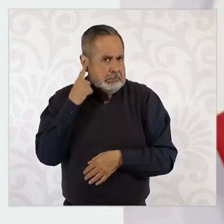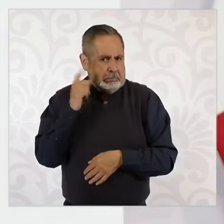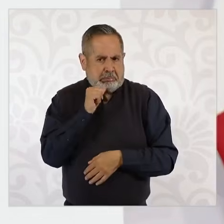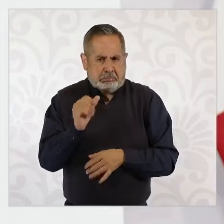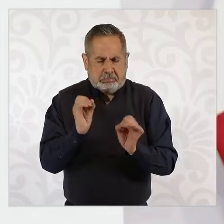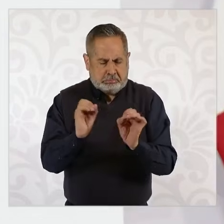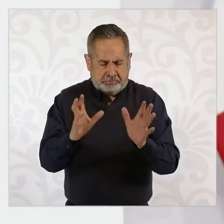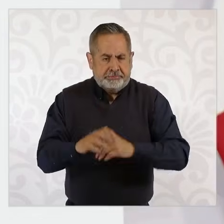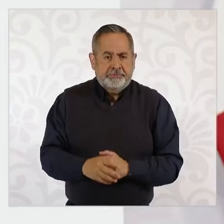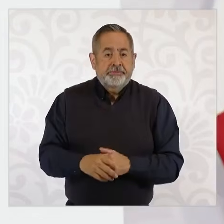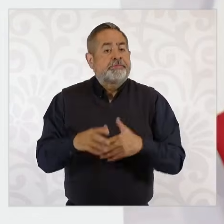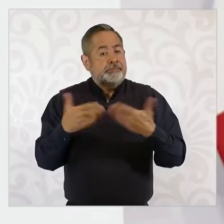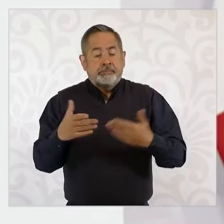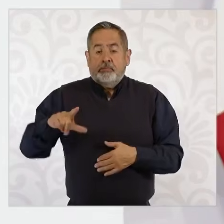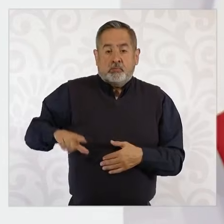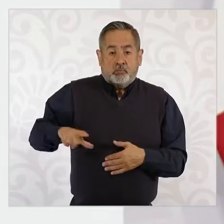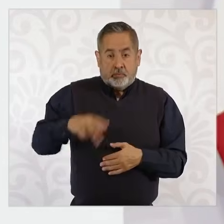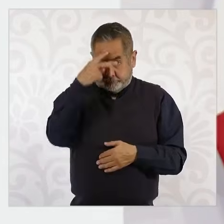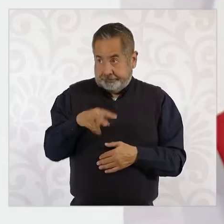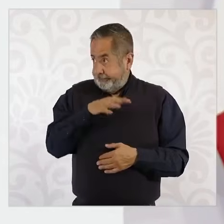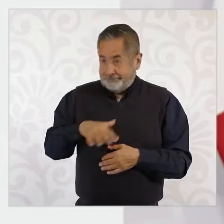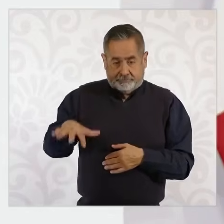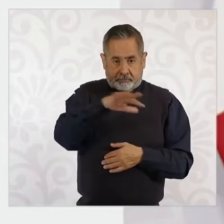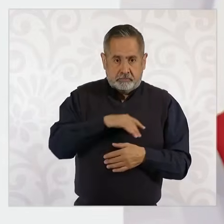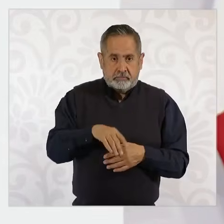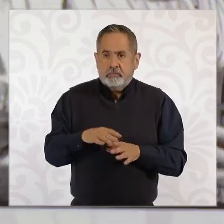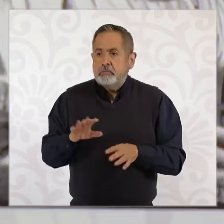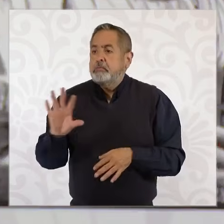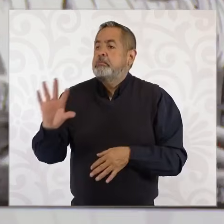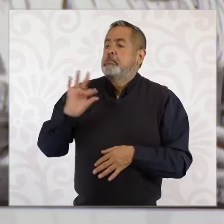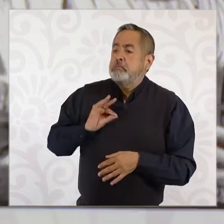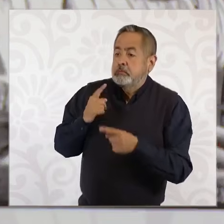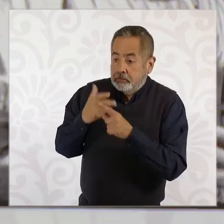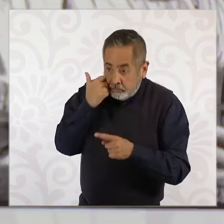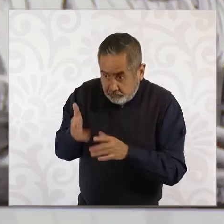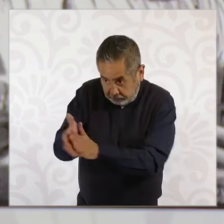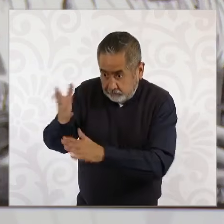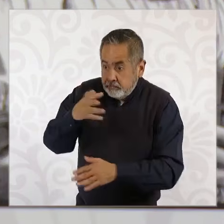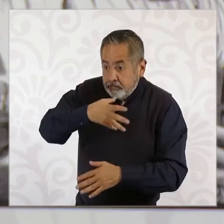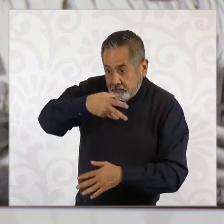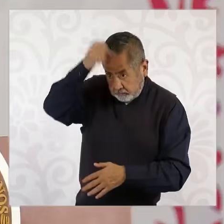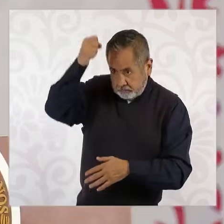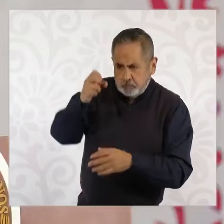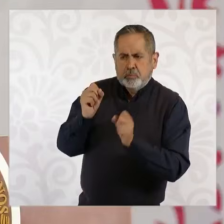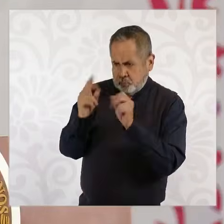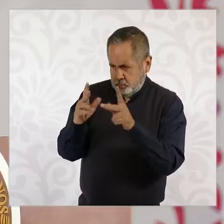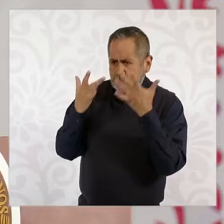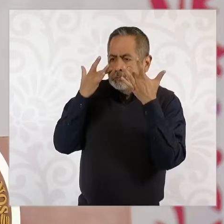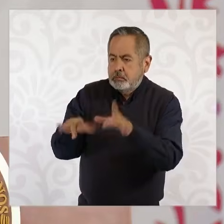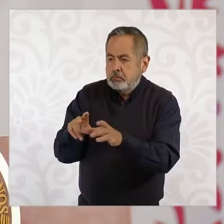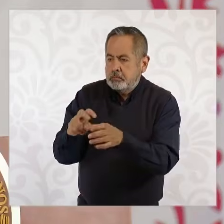Y en el gobierno de México, pues ya tendrá que decirme quien quiera irse candidato o candidata a algún lado, pues para